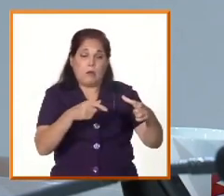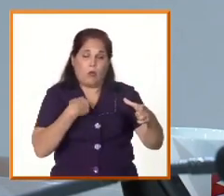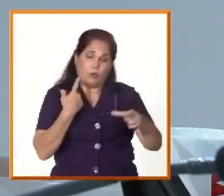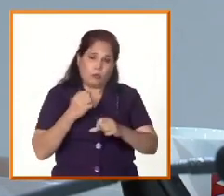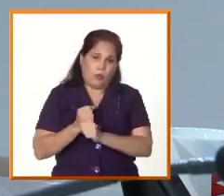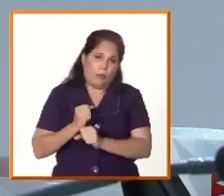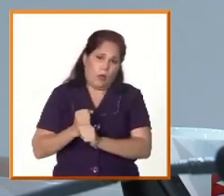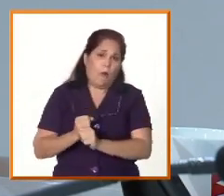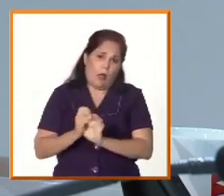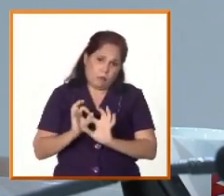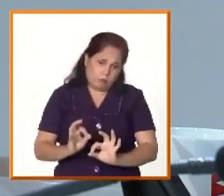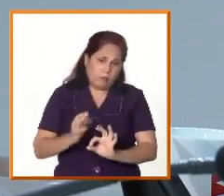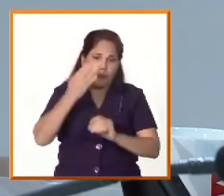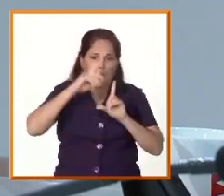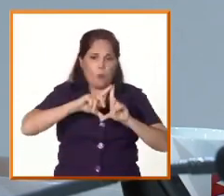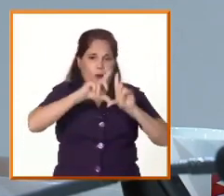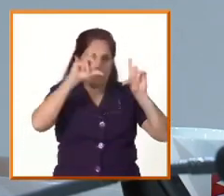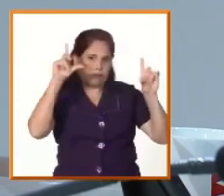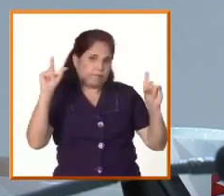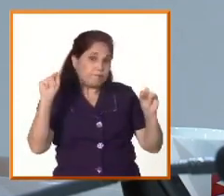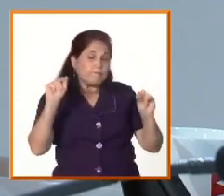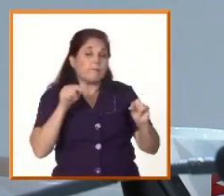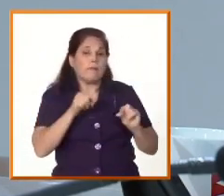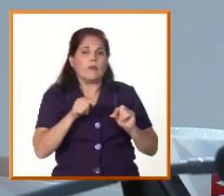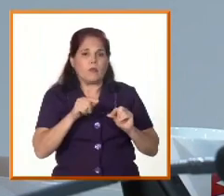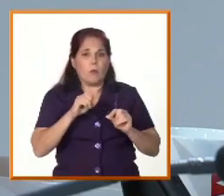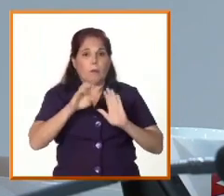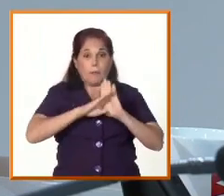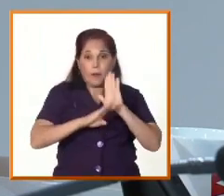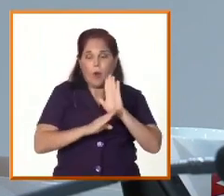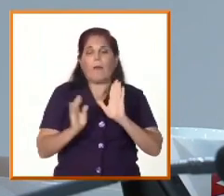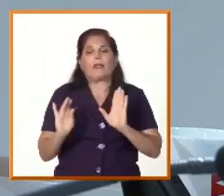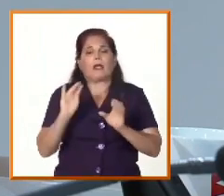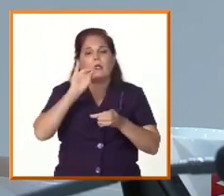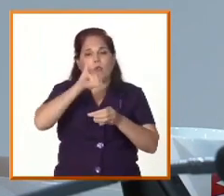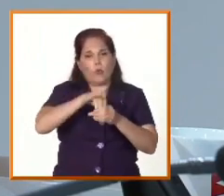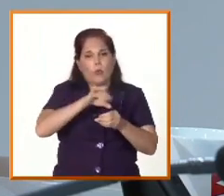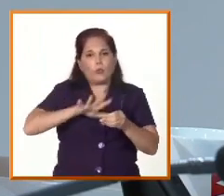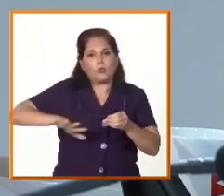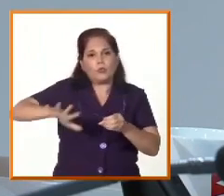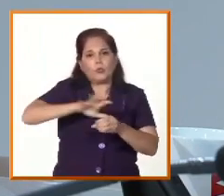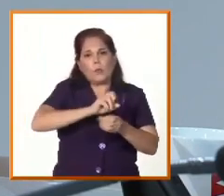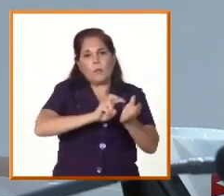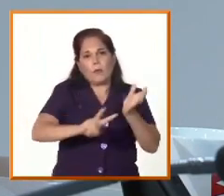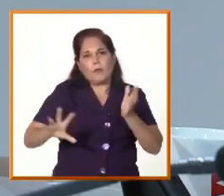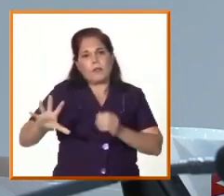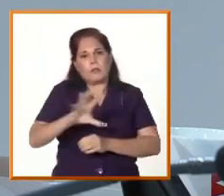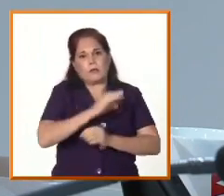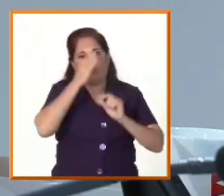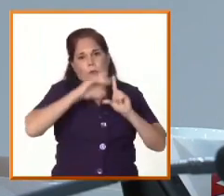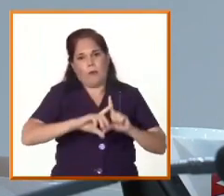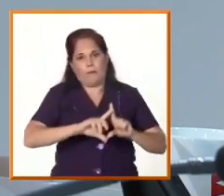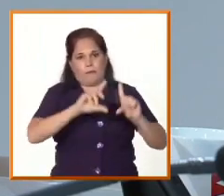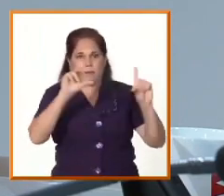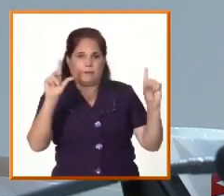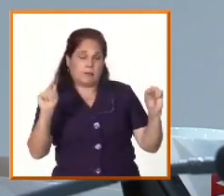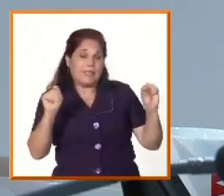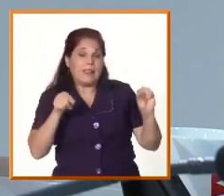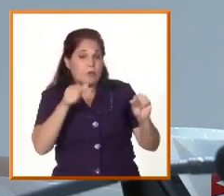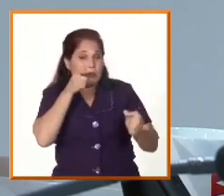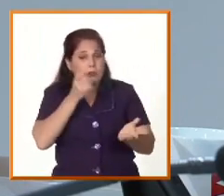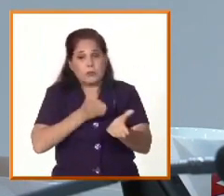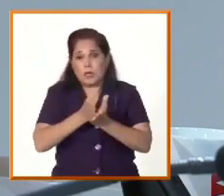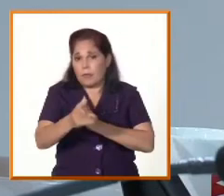a nivel nacional y que están incluidos en el propio programa en este programa todas las provincias del país que tiene un seguimiento